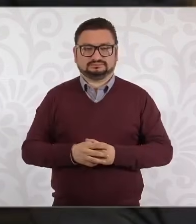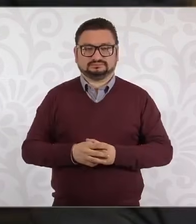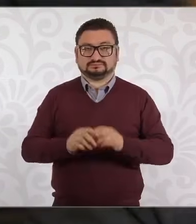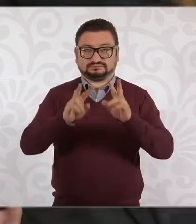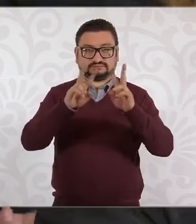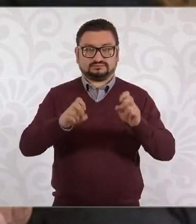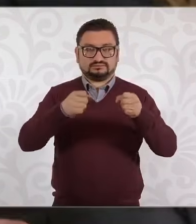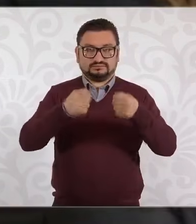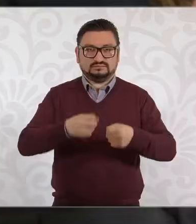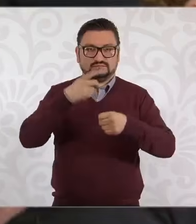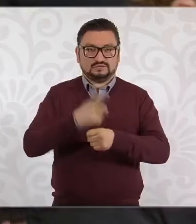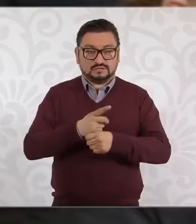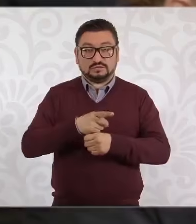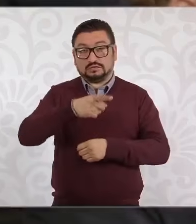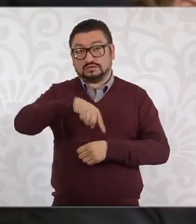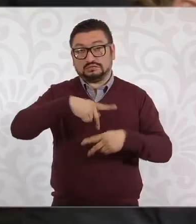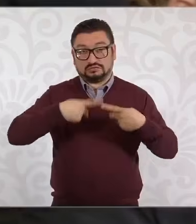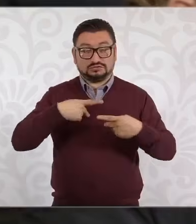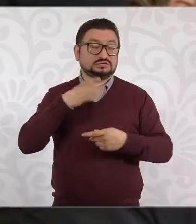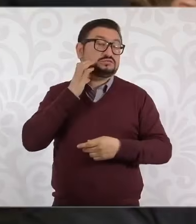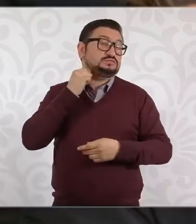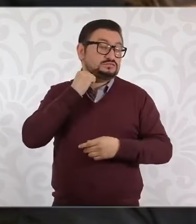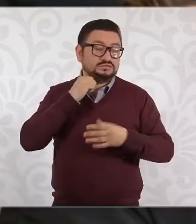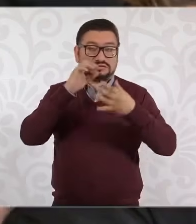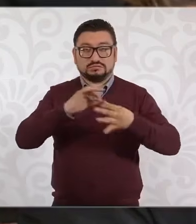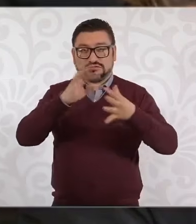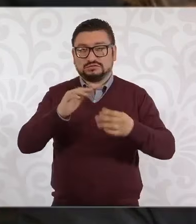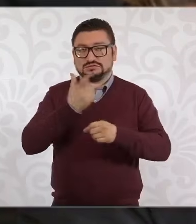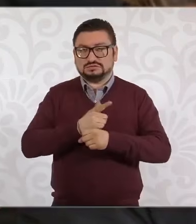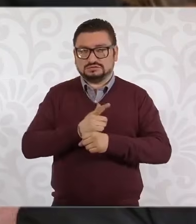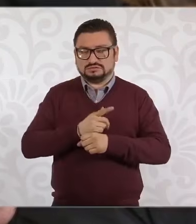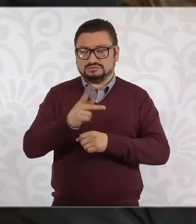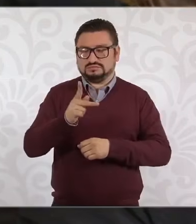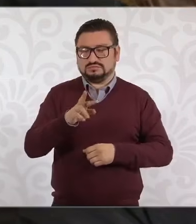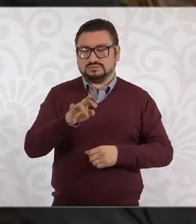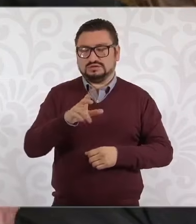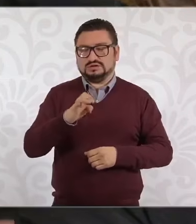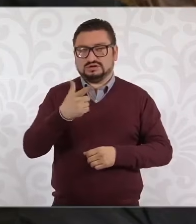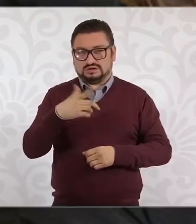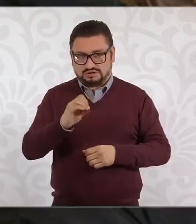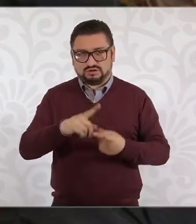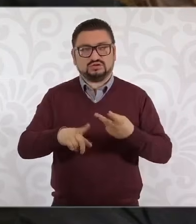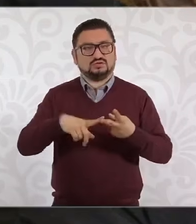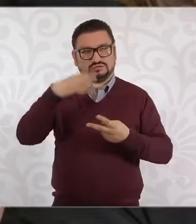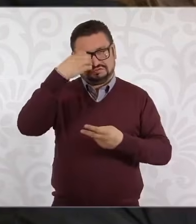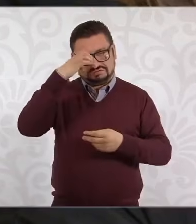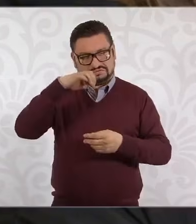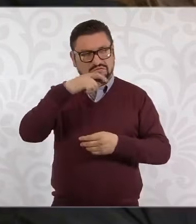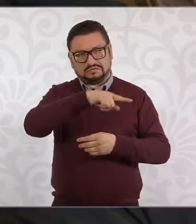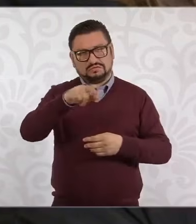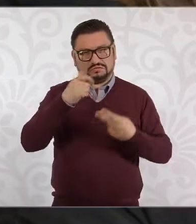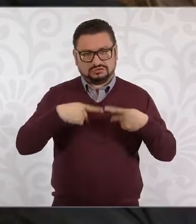tema de seguridad los expositores, que fue el licenciado Priego y fue un especialista, también fue